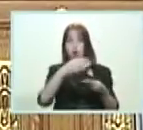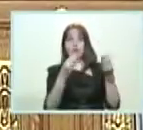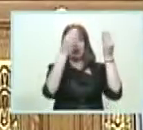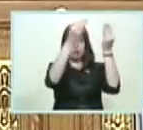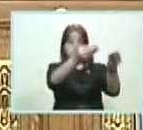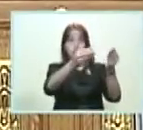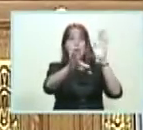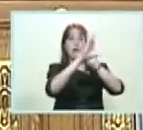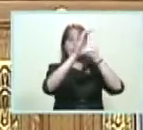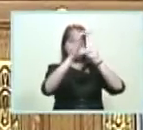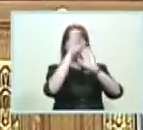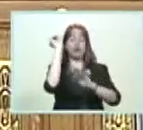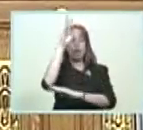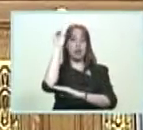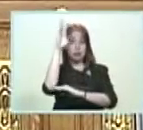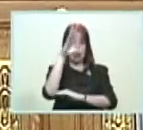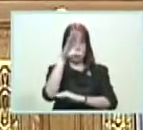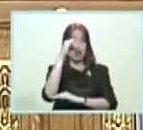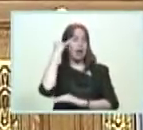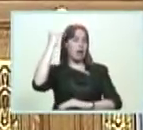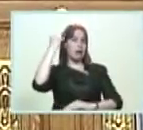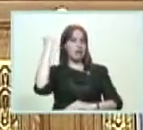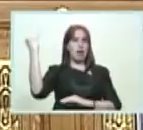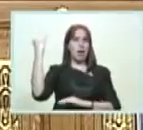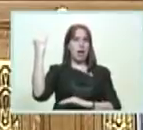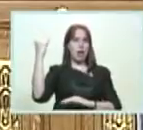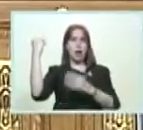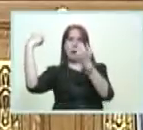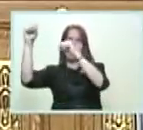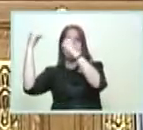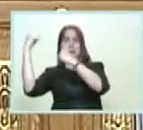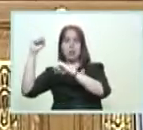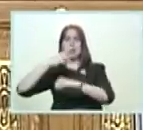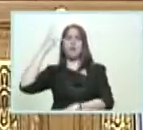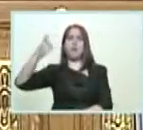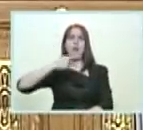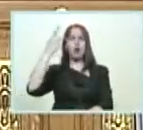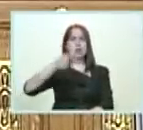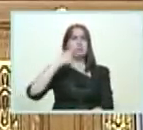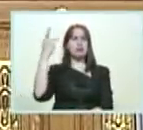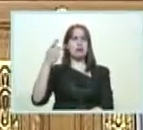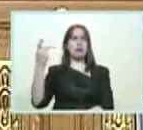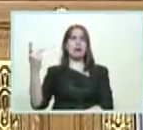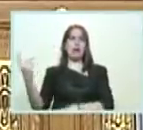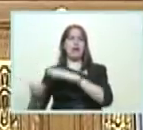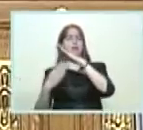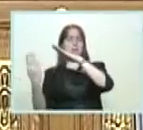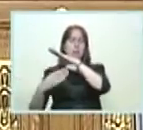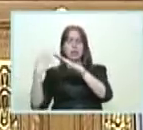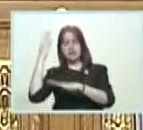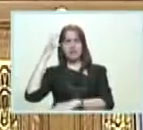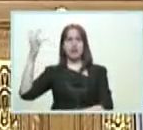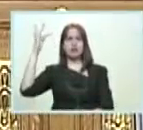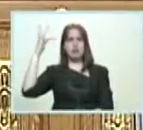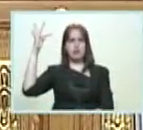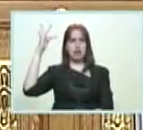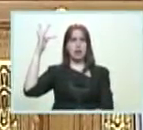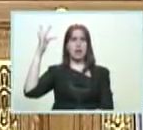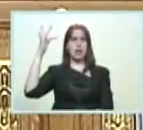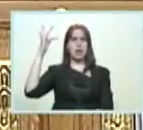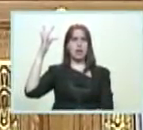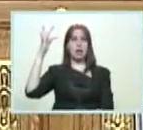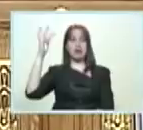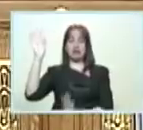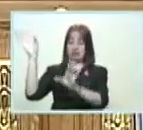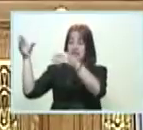estas constituyentes y de las ideas y de la práctica política y de las bases filosóficas